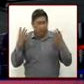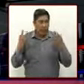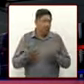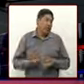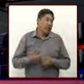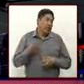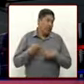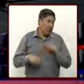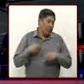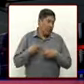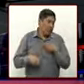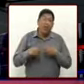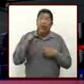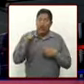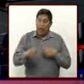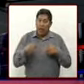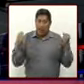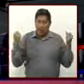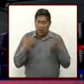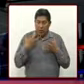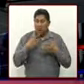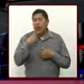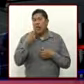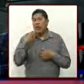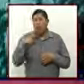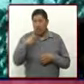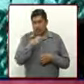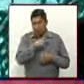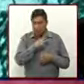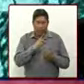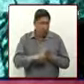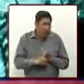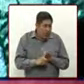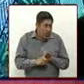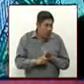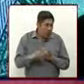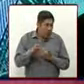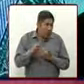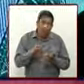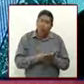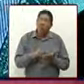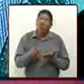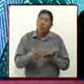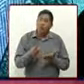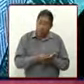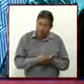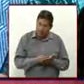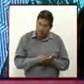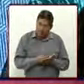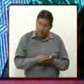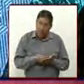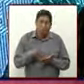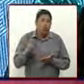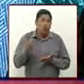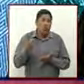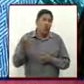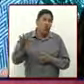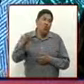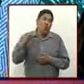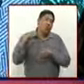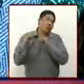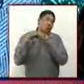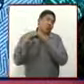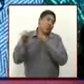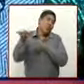una sobredemanda y enviar más. Entonces, hay este fenómeno. ¿Qué le decimos? Primero, no hemos visto una propuesta, simplemente una sintonía en el